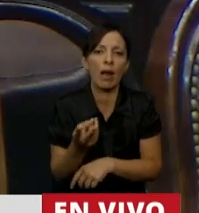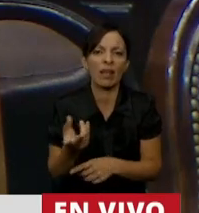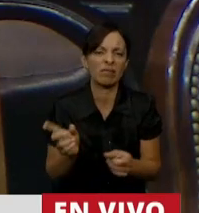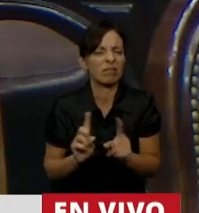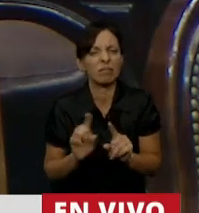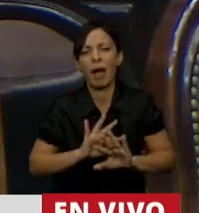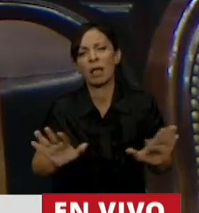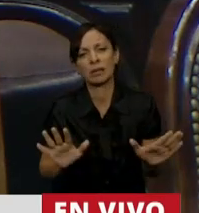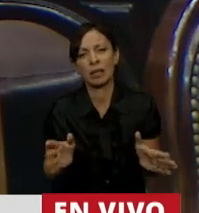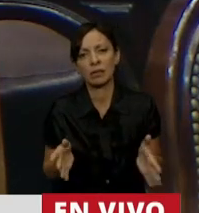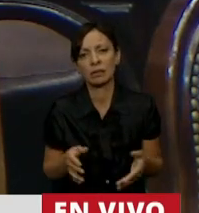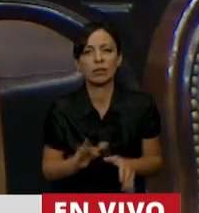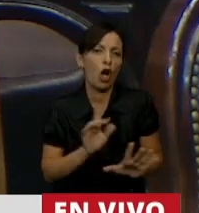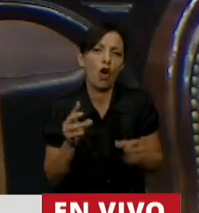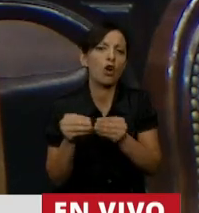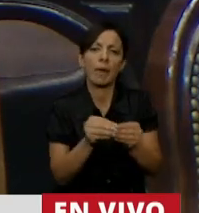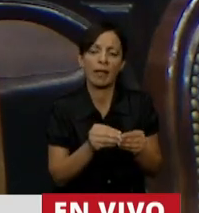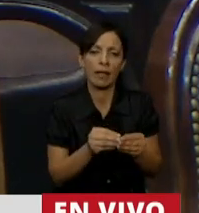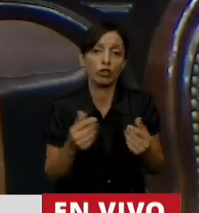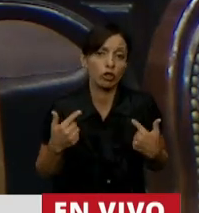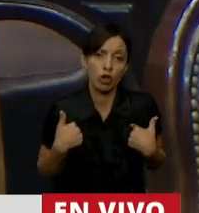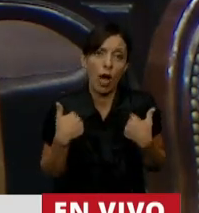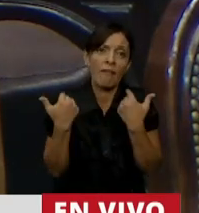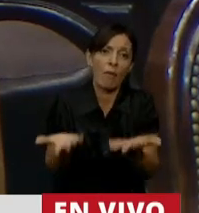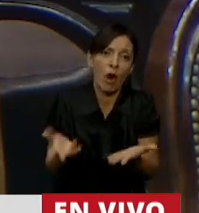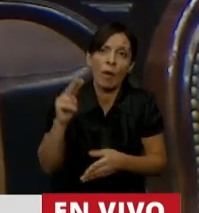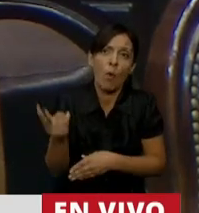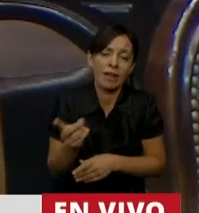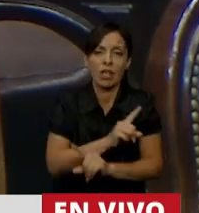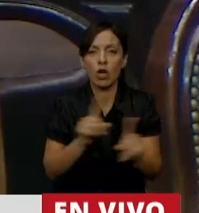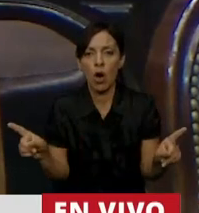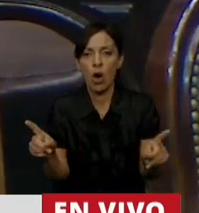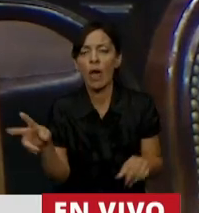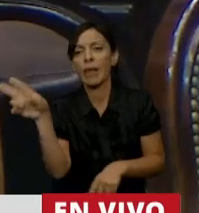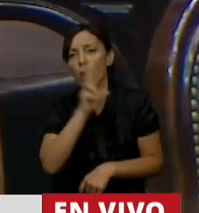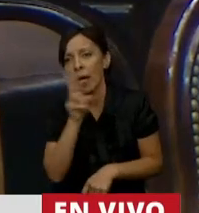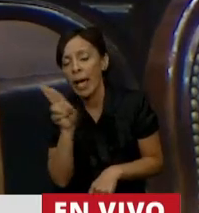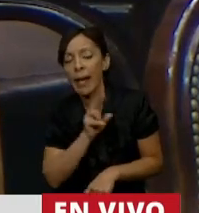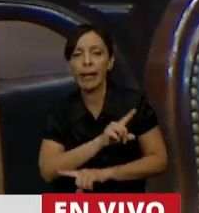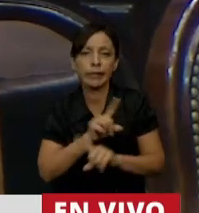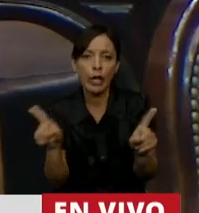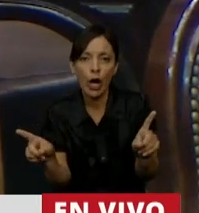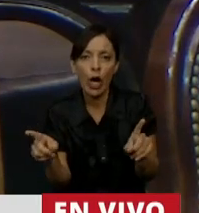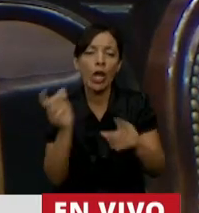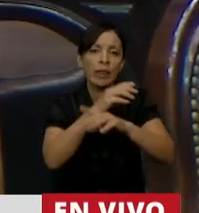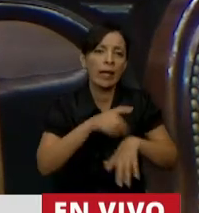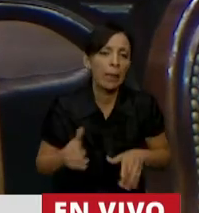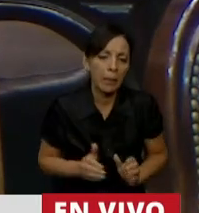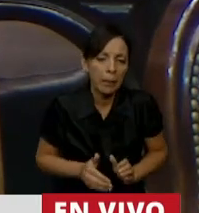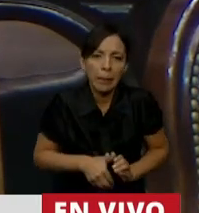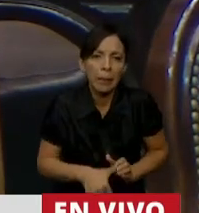mujeres. Colegas, yo no estoy a favor de ninguna muerte, ni de mujeres, ni de niños por